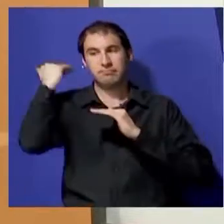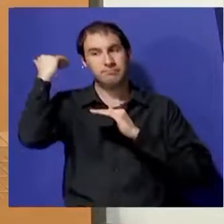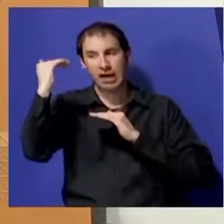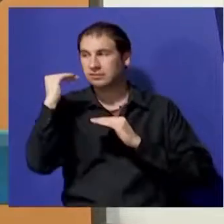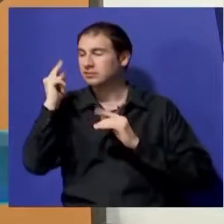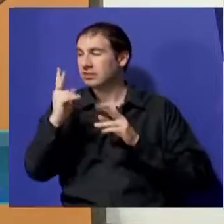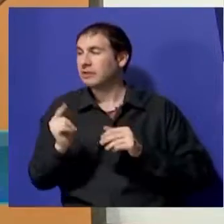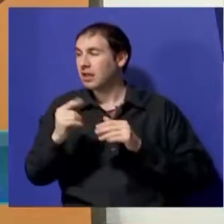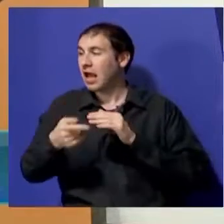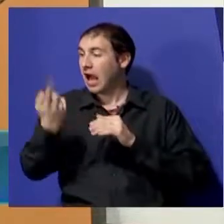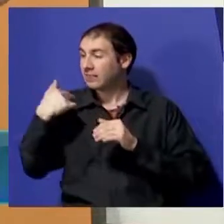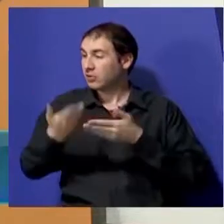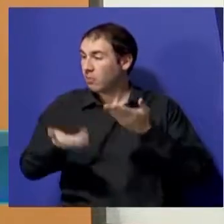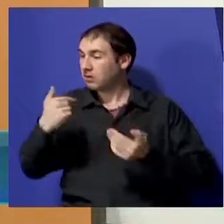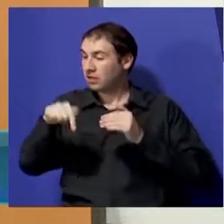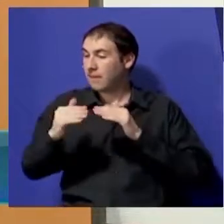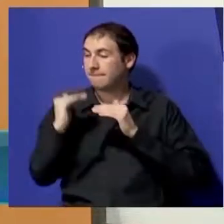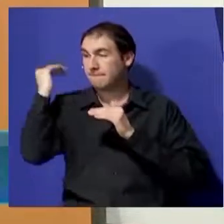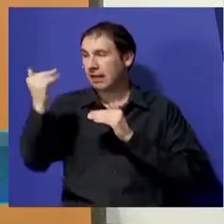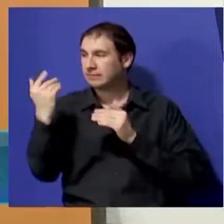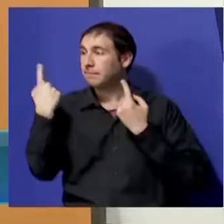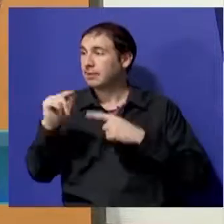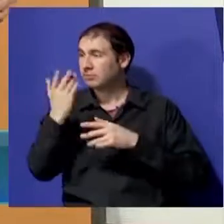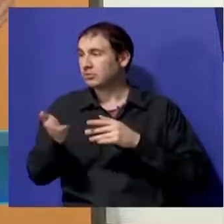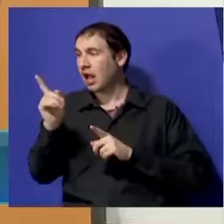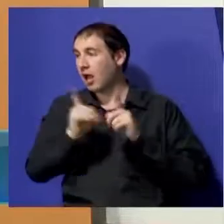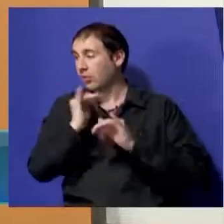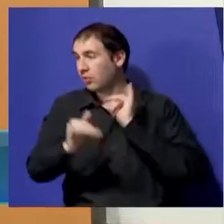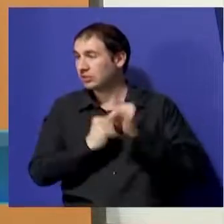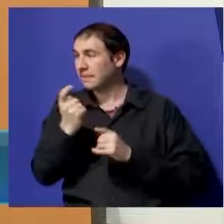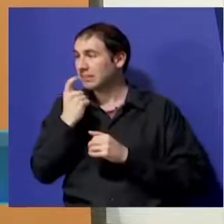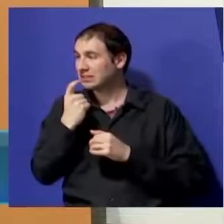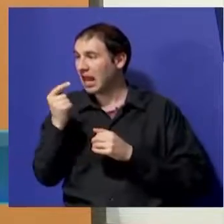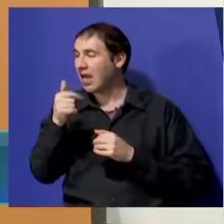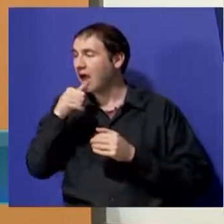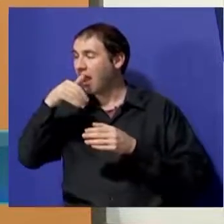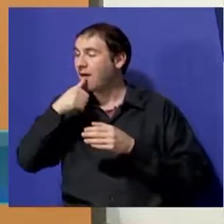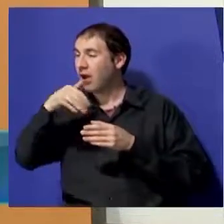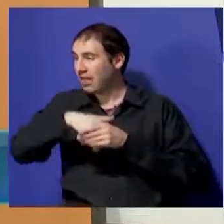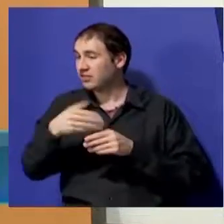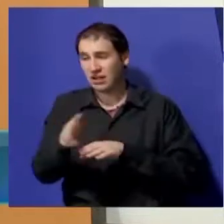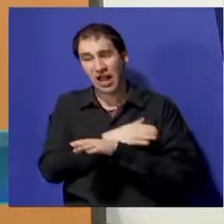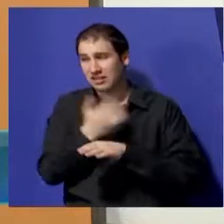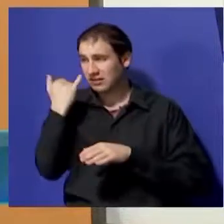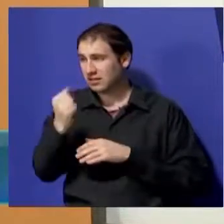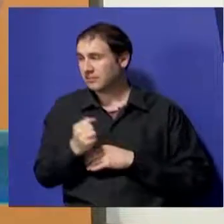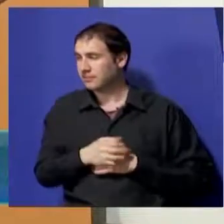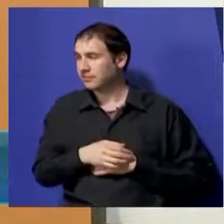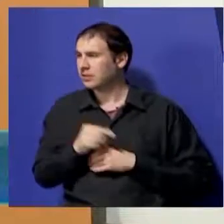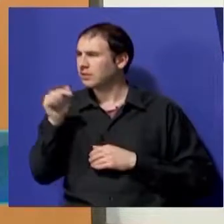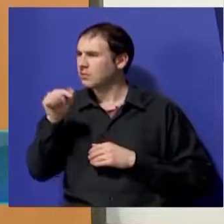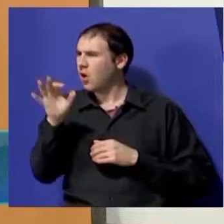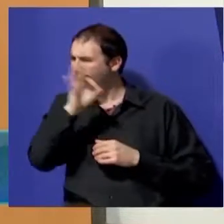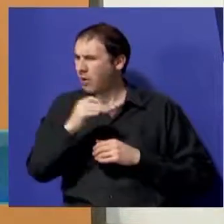incrementado con respecto a muestreos anteriores. Sin embargo, hay quienes dicen que estos metales pesados en el agua son preexistentes. ¿Ha escuchado